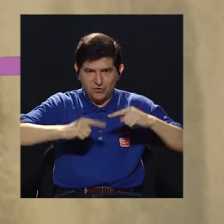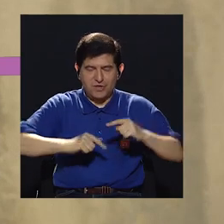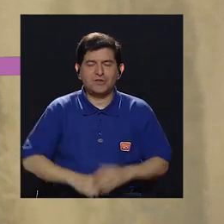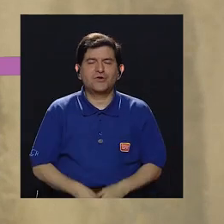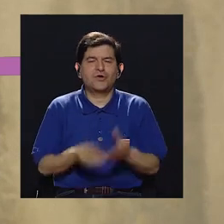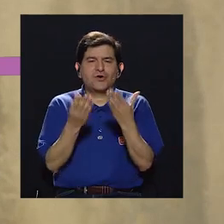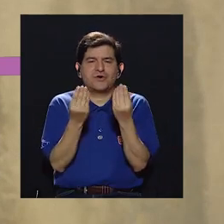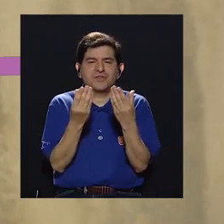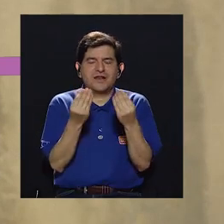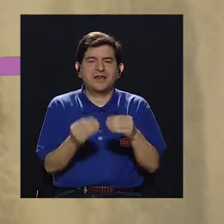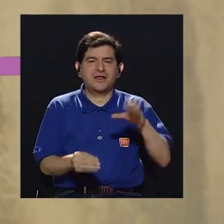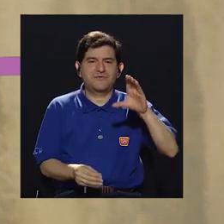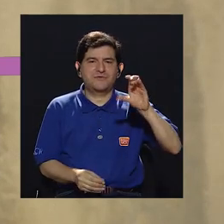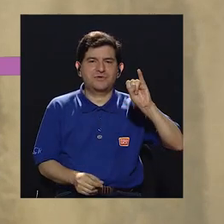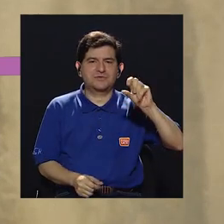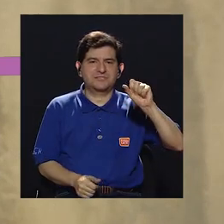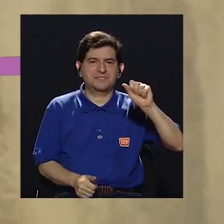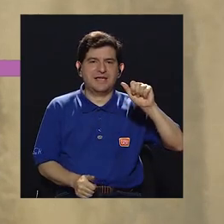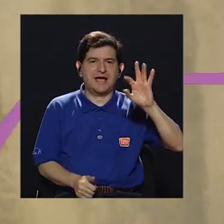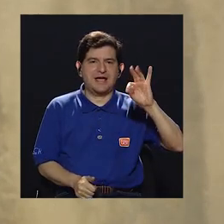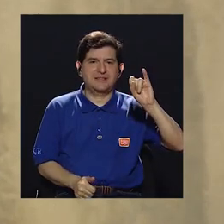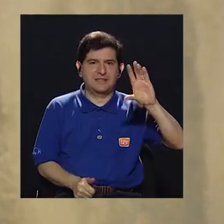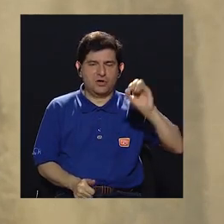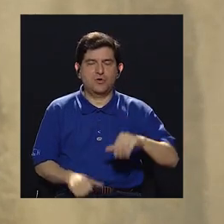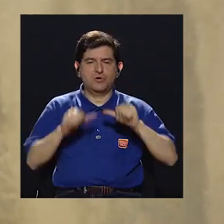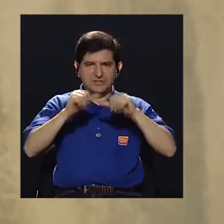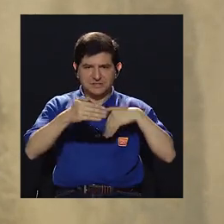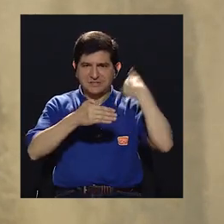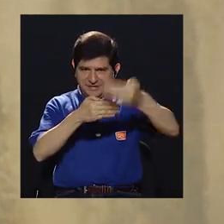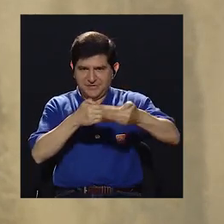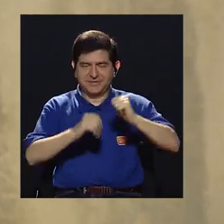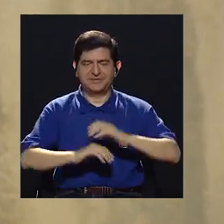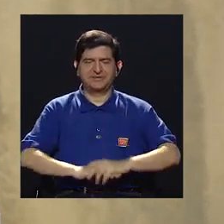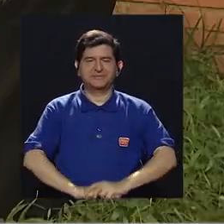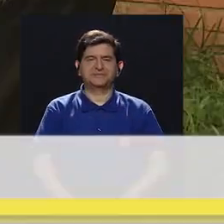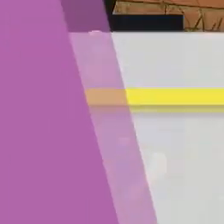nervio ciático. Por favor, quédense con nosotros y ya casi regresamos.